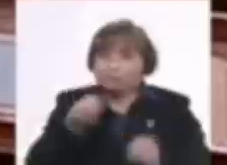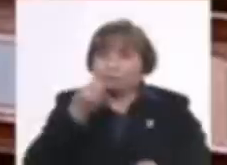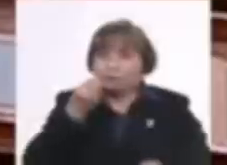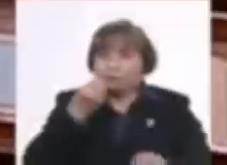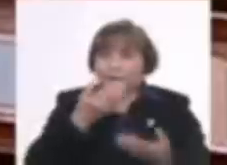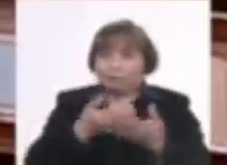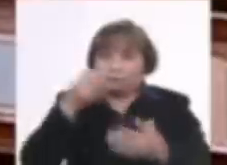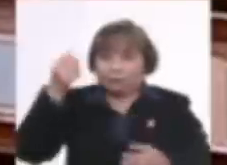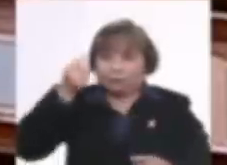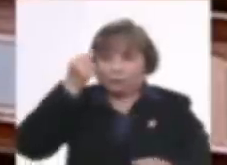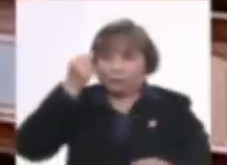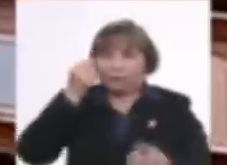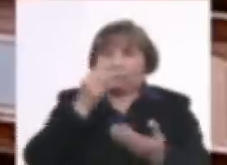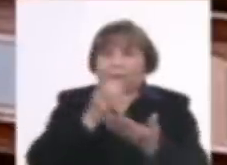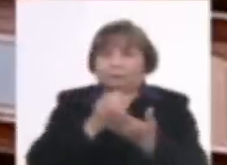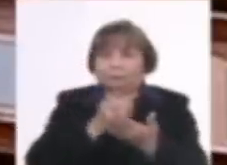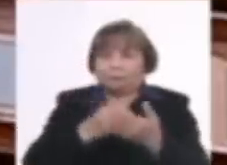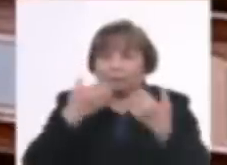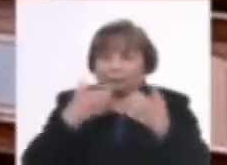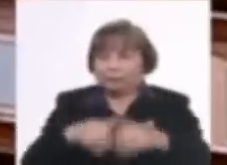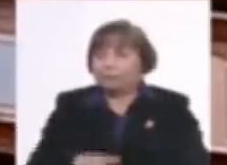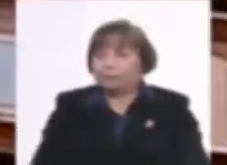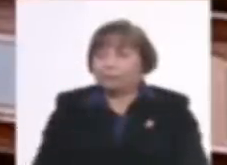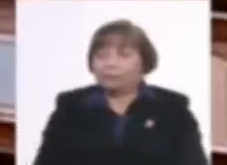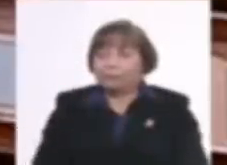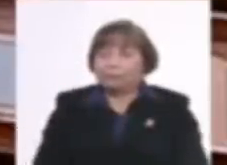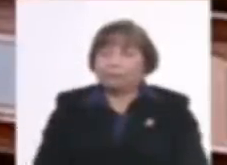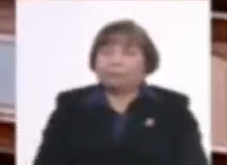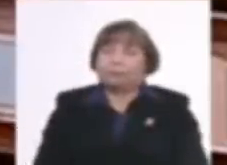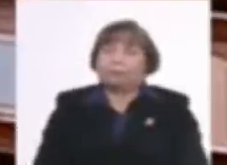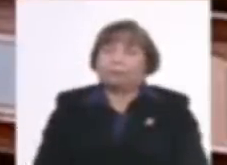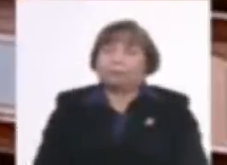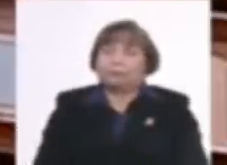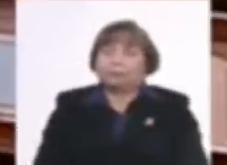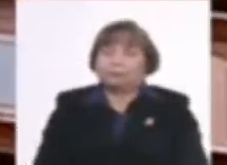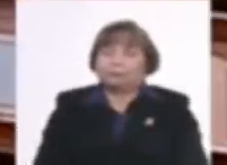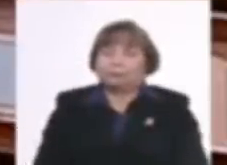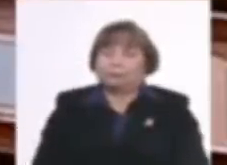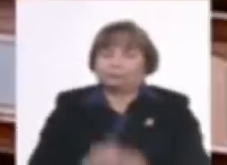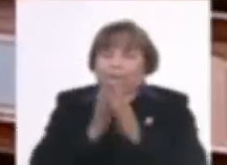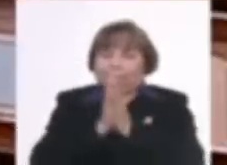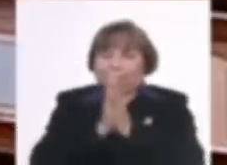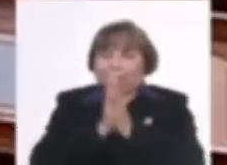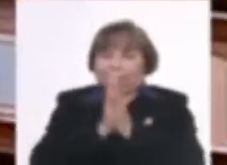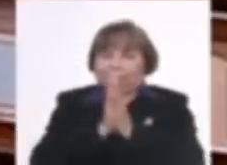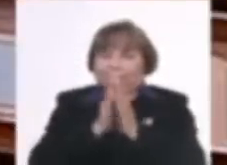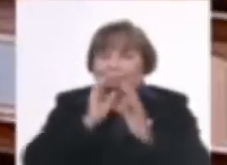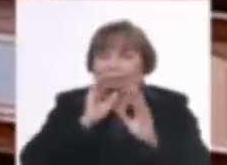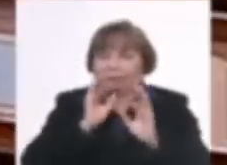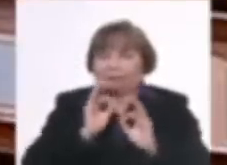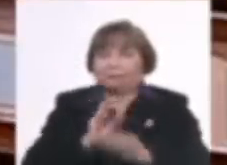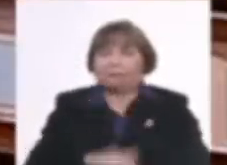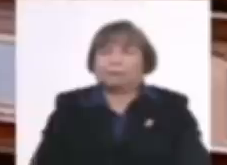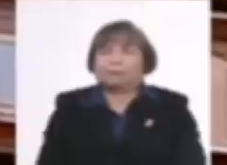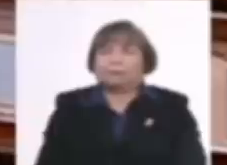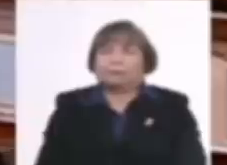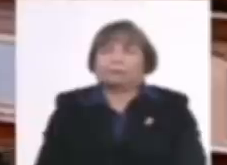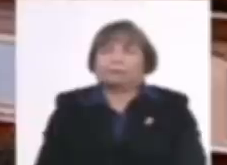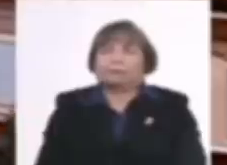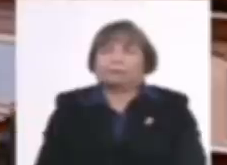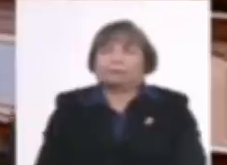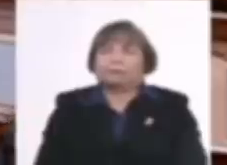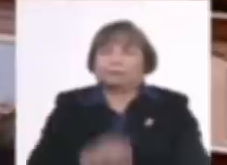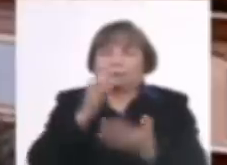qué ganó el contrato esta empresa, ¿ok? Y le pido que por favor usted se...